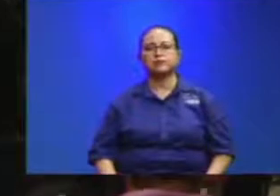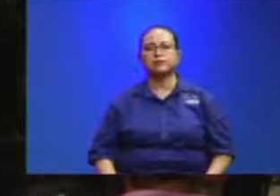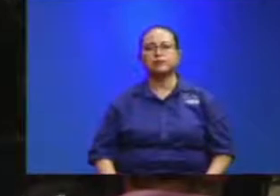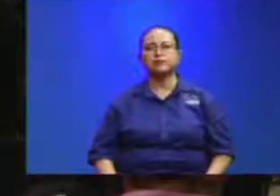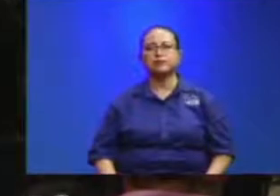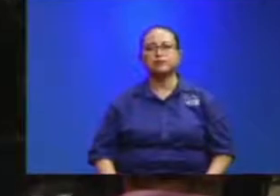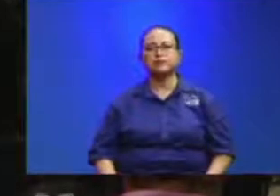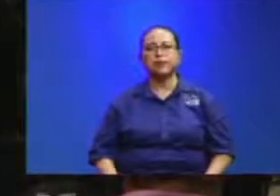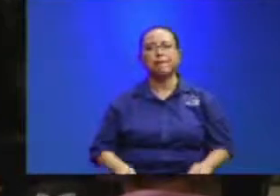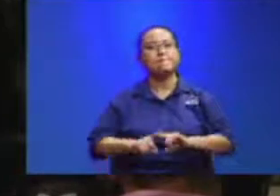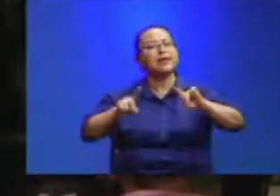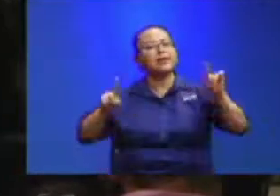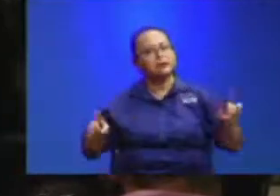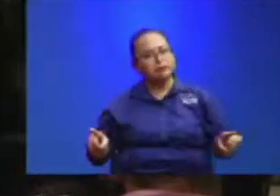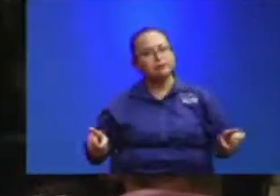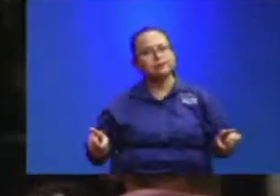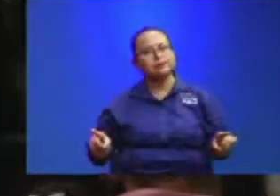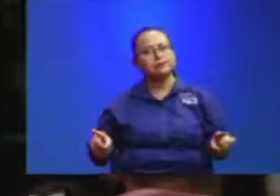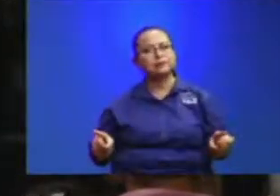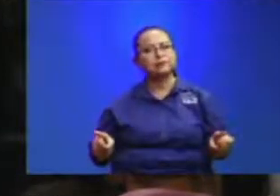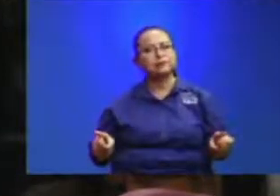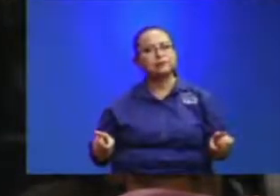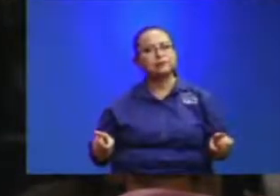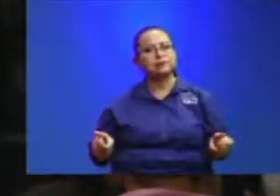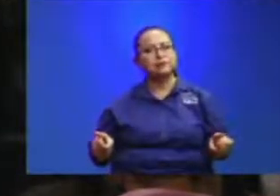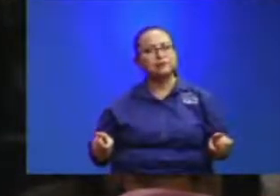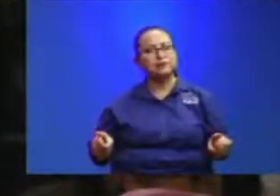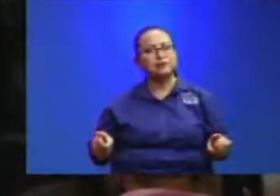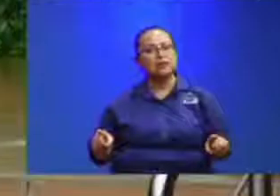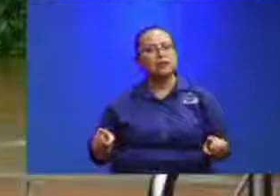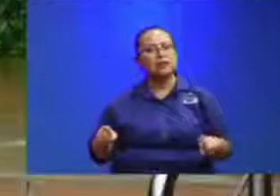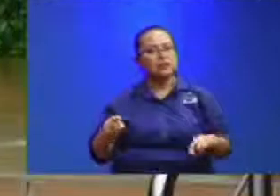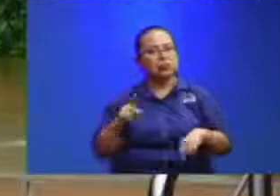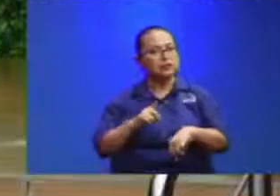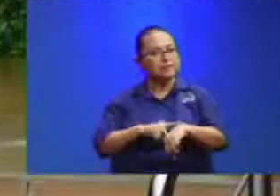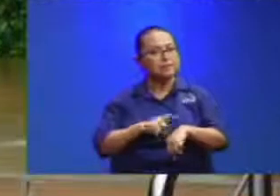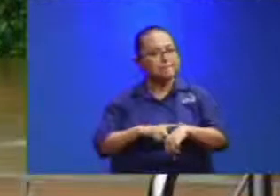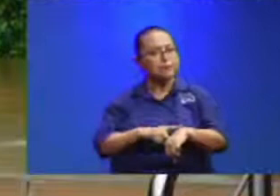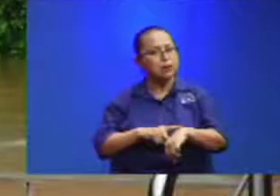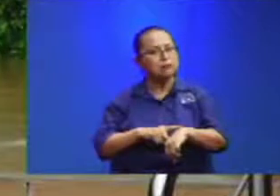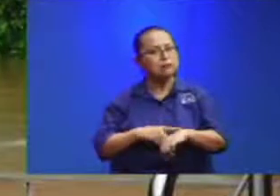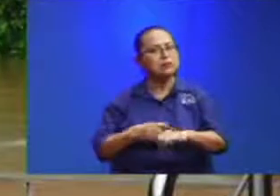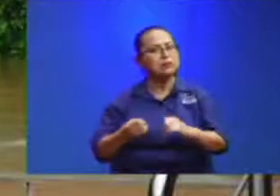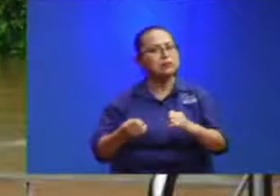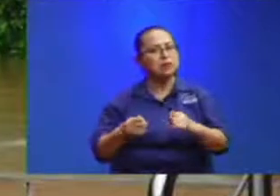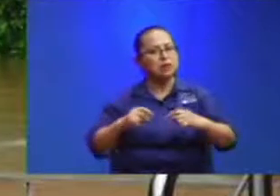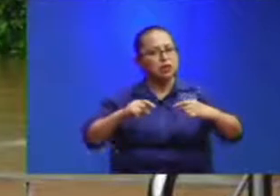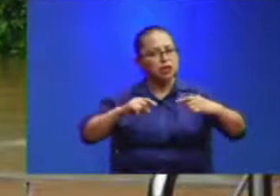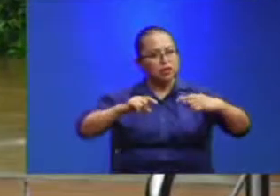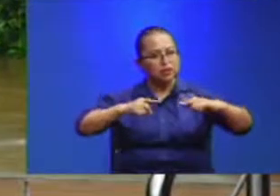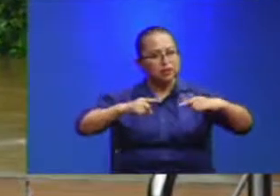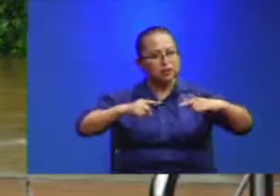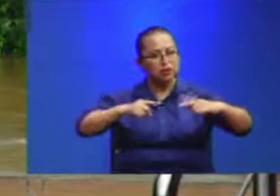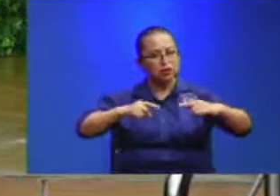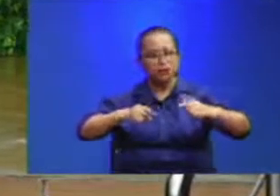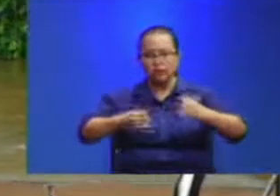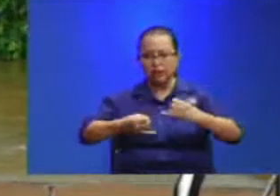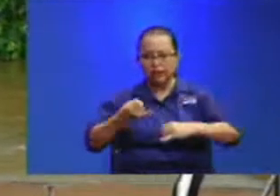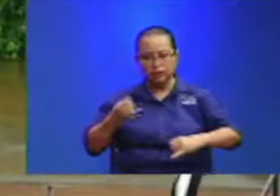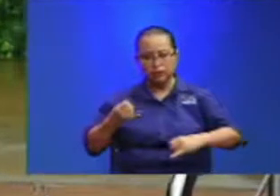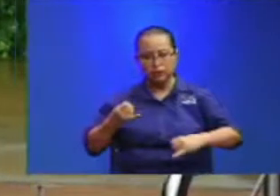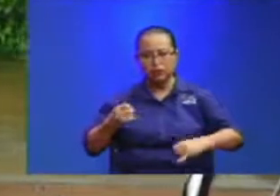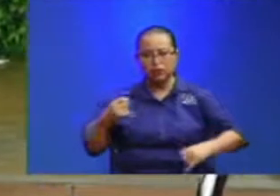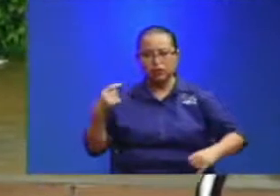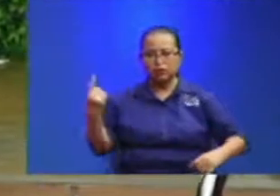sin embargo llegó el momento que ya se habían terminado los enemigos y todo el pueblo vino con